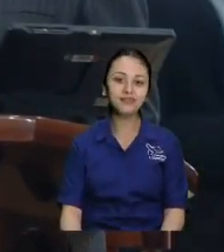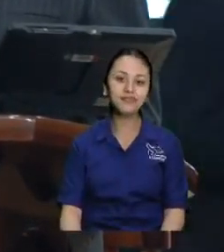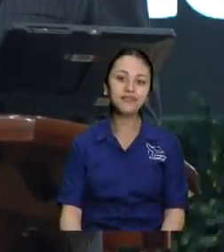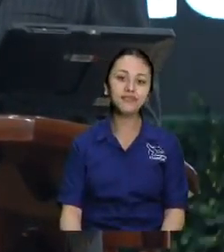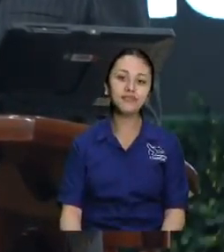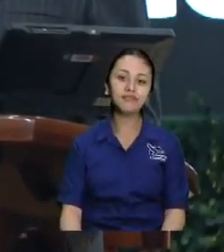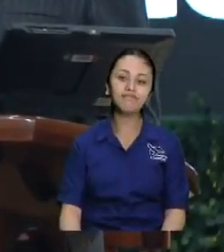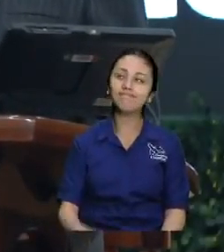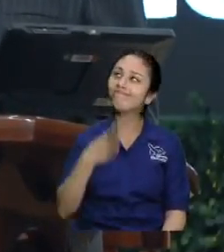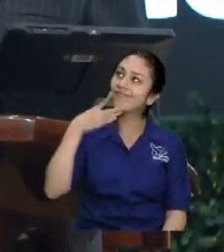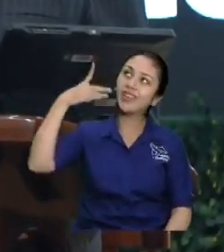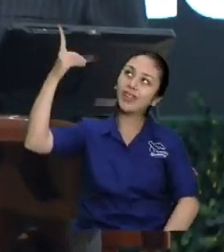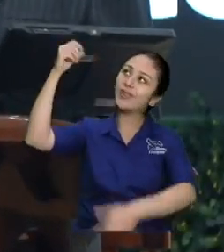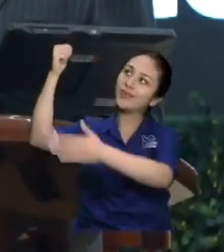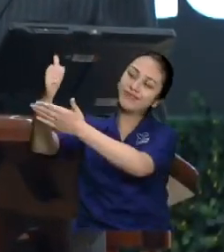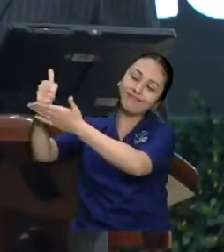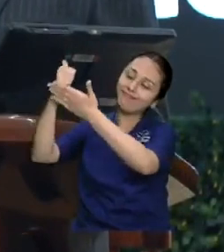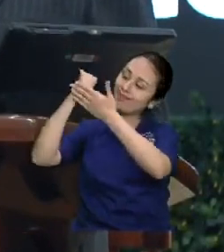Que nos ayude el Señor.